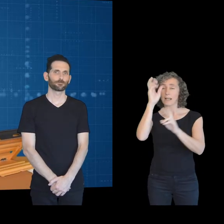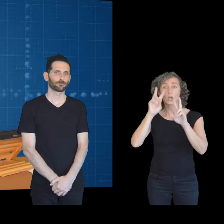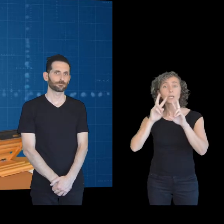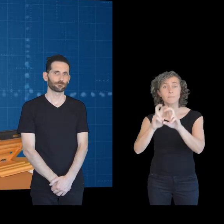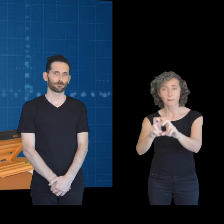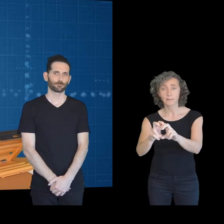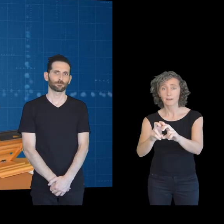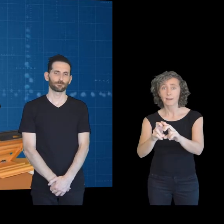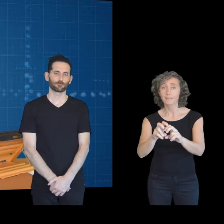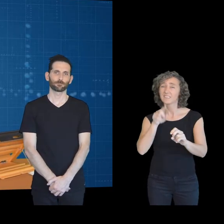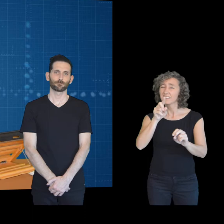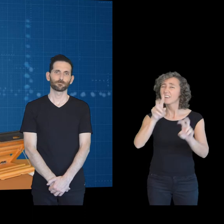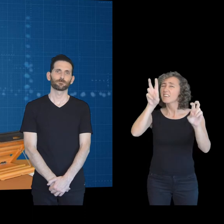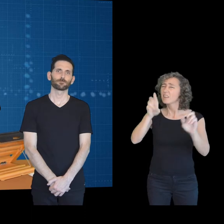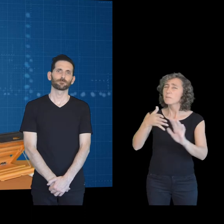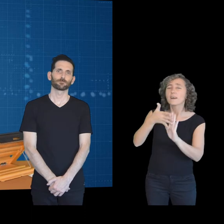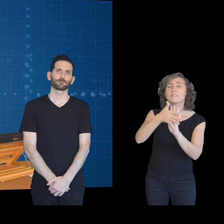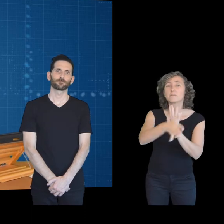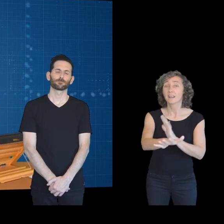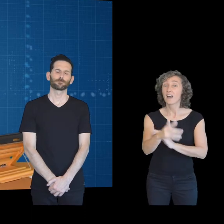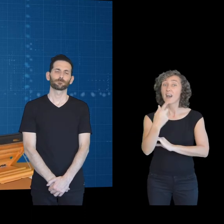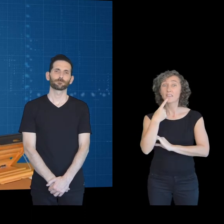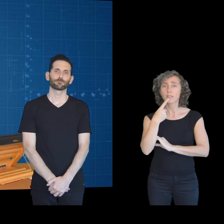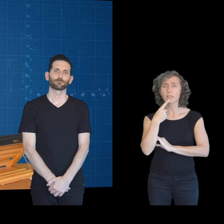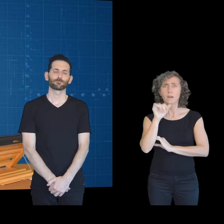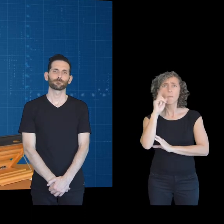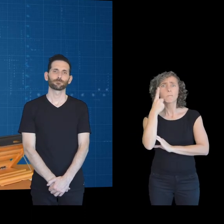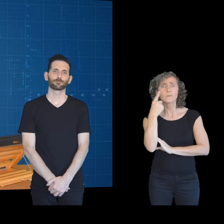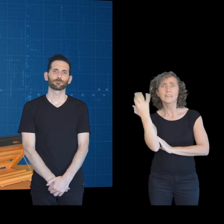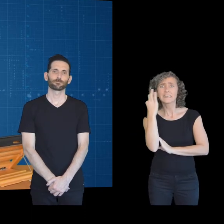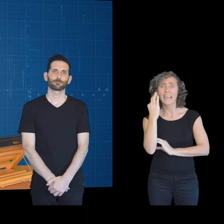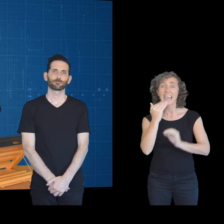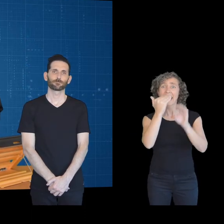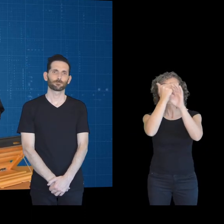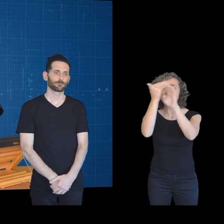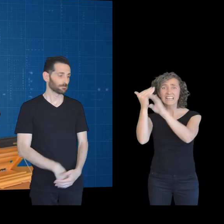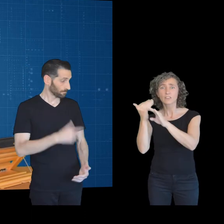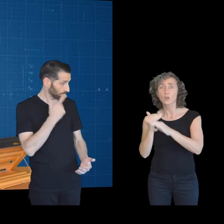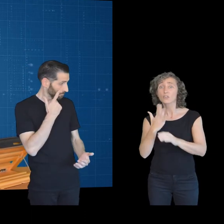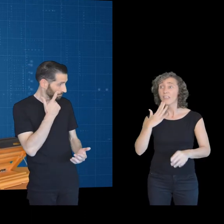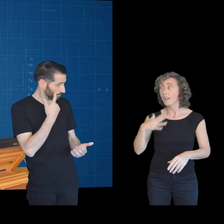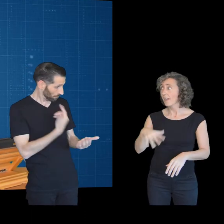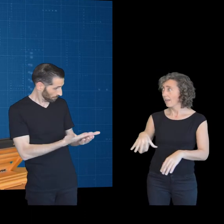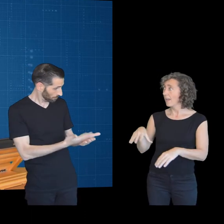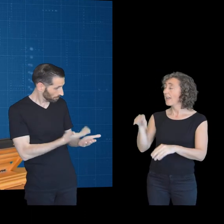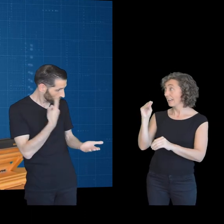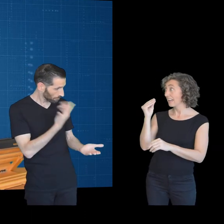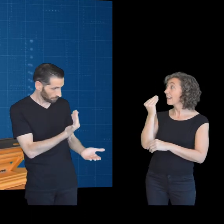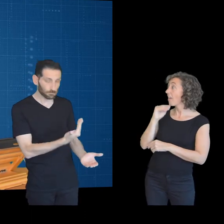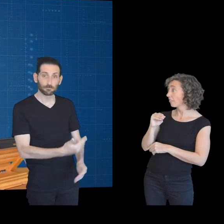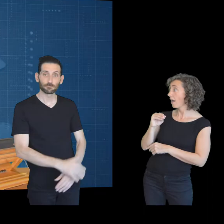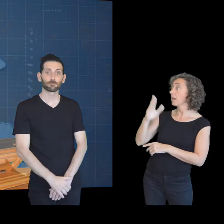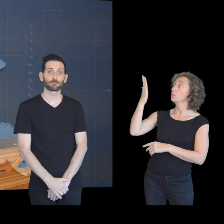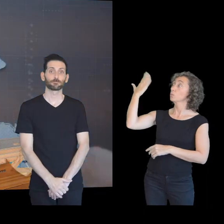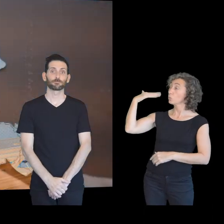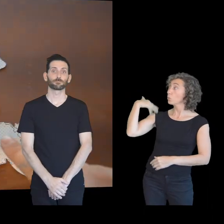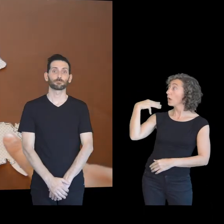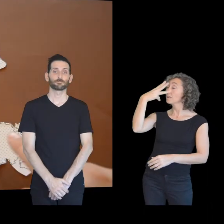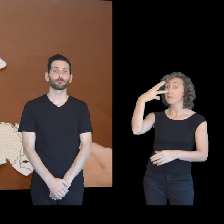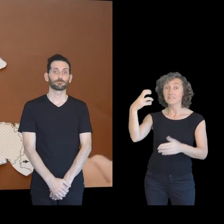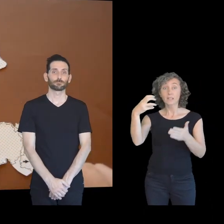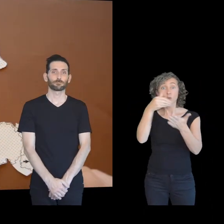paleoclimáticas. Ajá. Sobre esto, decir que atopáronse restos de hay 300 millones de